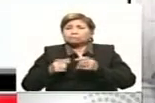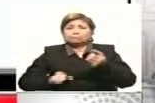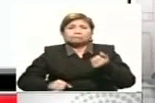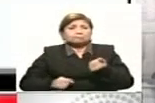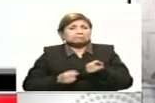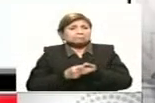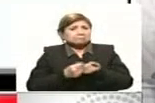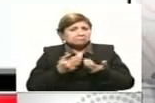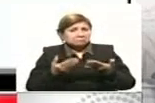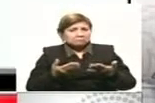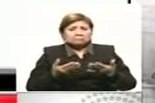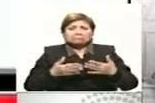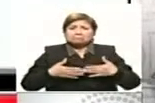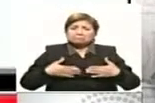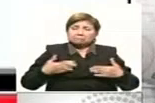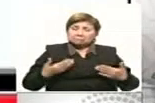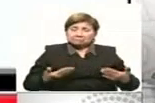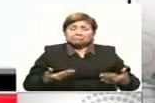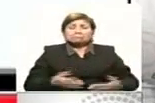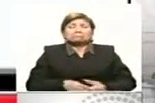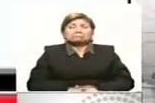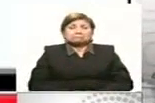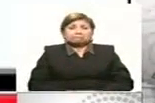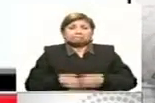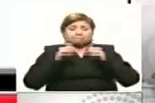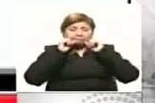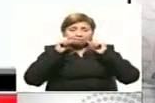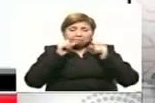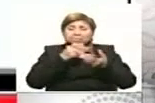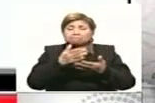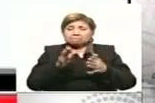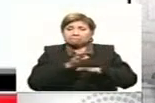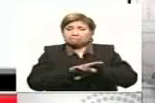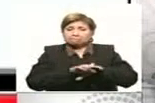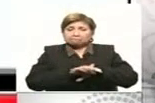tomando, podamos terminar